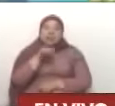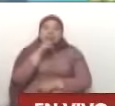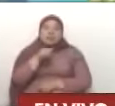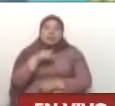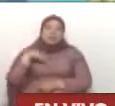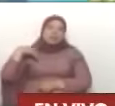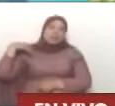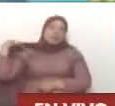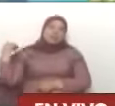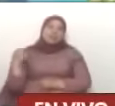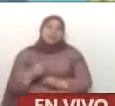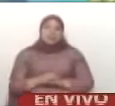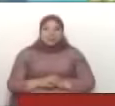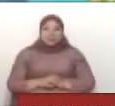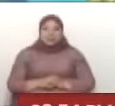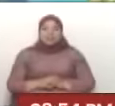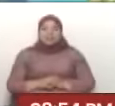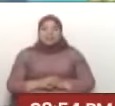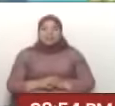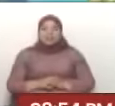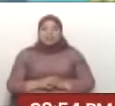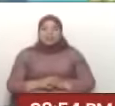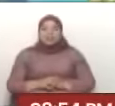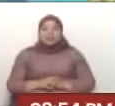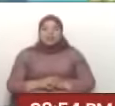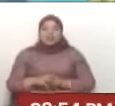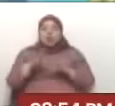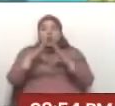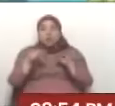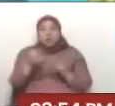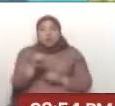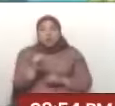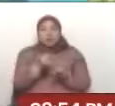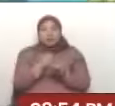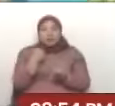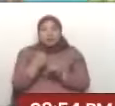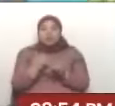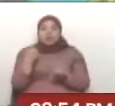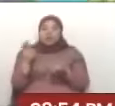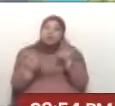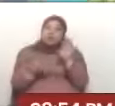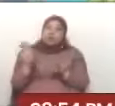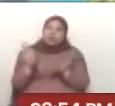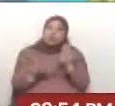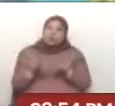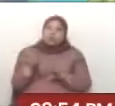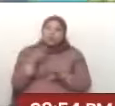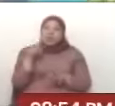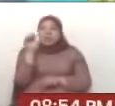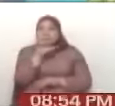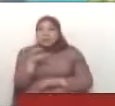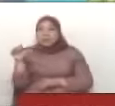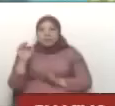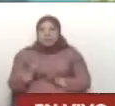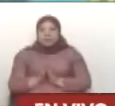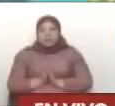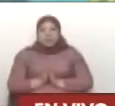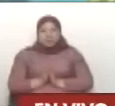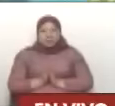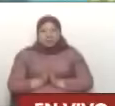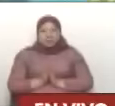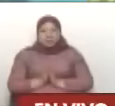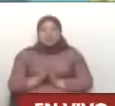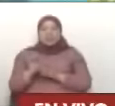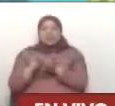un bocado. Bueno, fíjense todo lo que tenemos. El turismo, la Semana Santa,